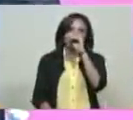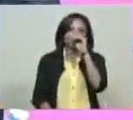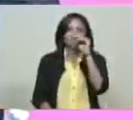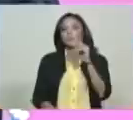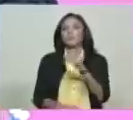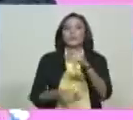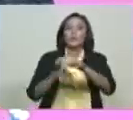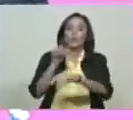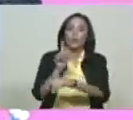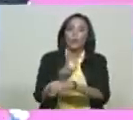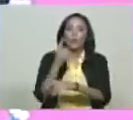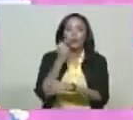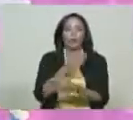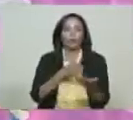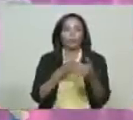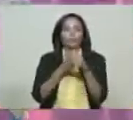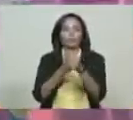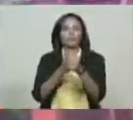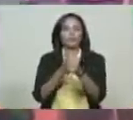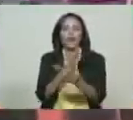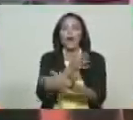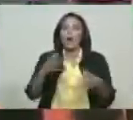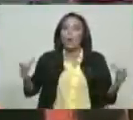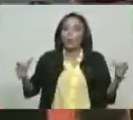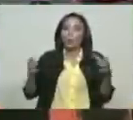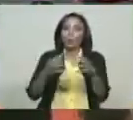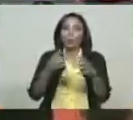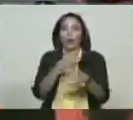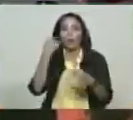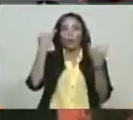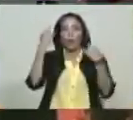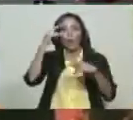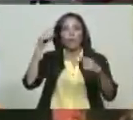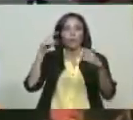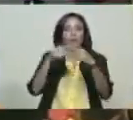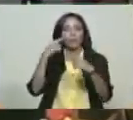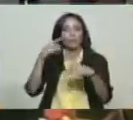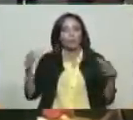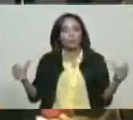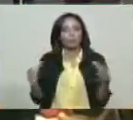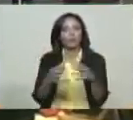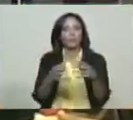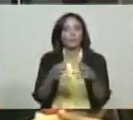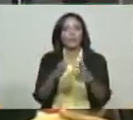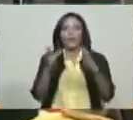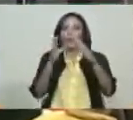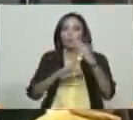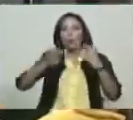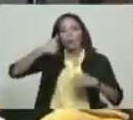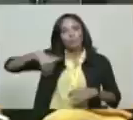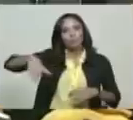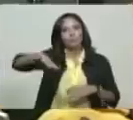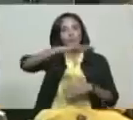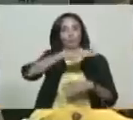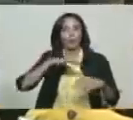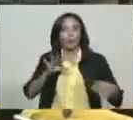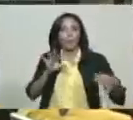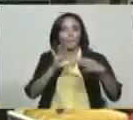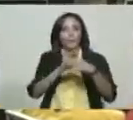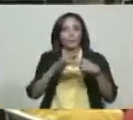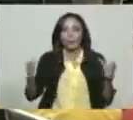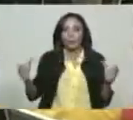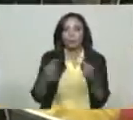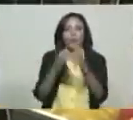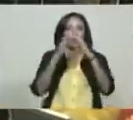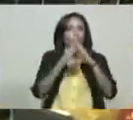unitario hacia el gran polo patriótico, unitario hacia el resto del pueblo, unitario hacia la nación